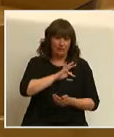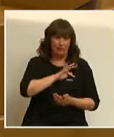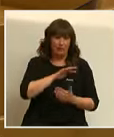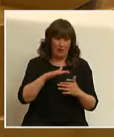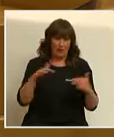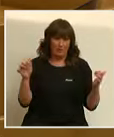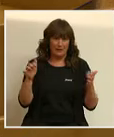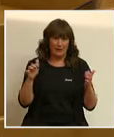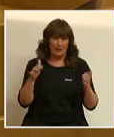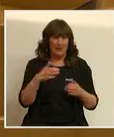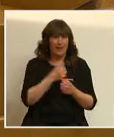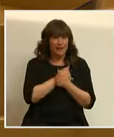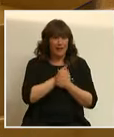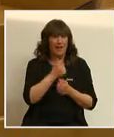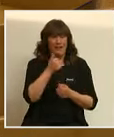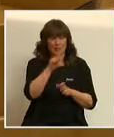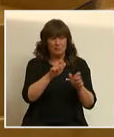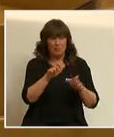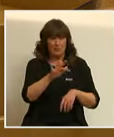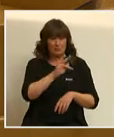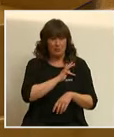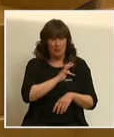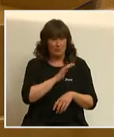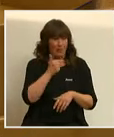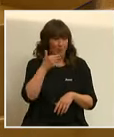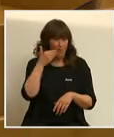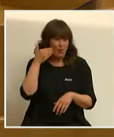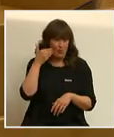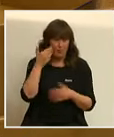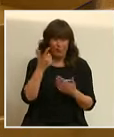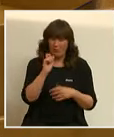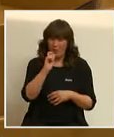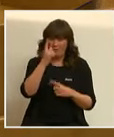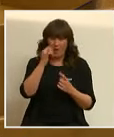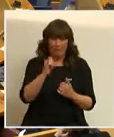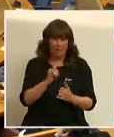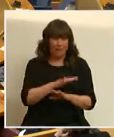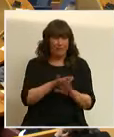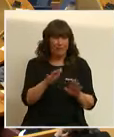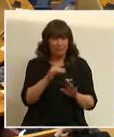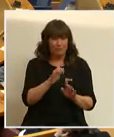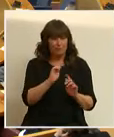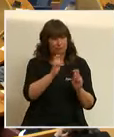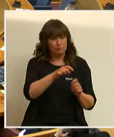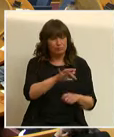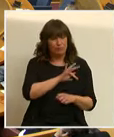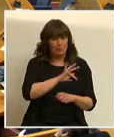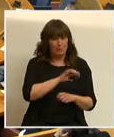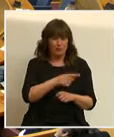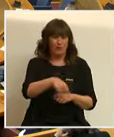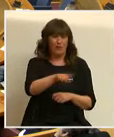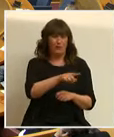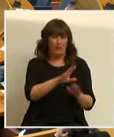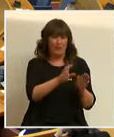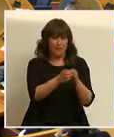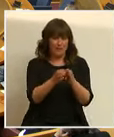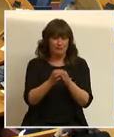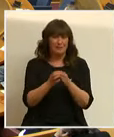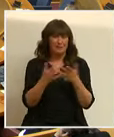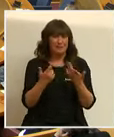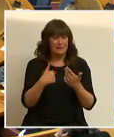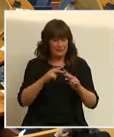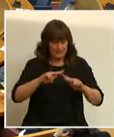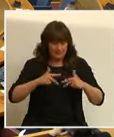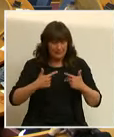premiados, es para mí un honor que la primera vez que tengo el privilegio de entregar este premio sea a ustedes. Si me permiten, quisiera